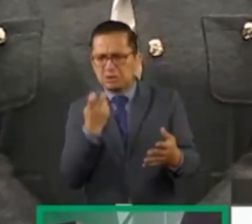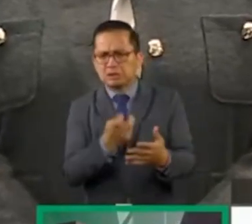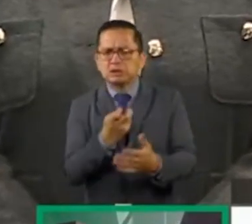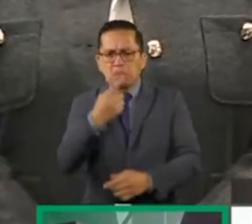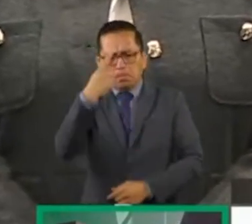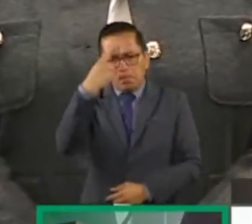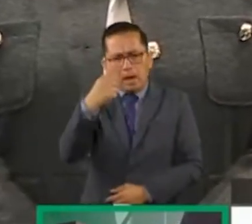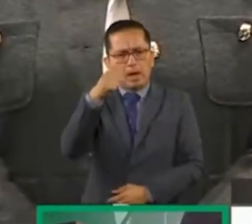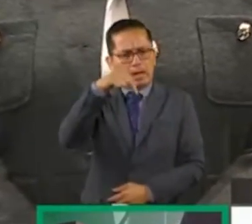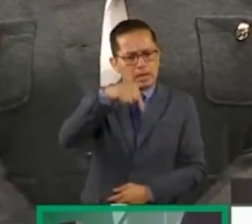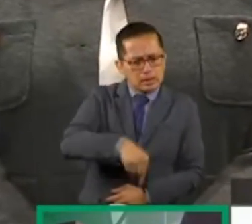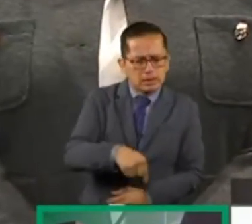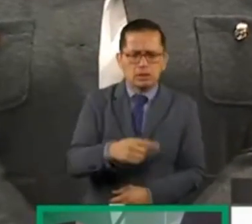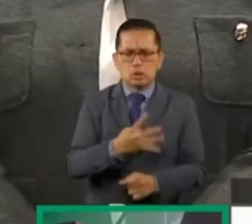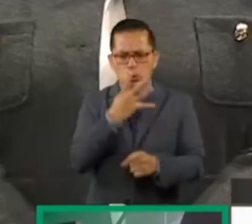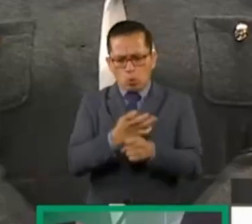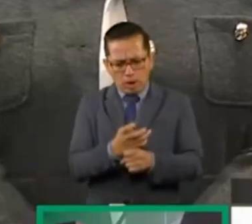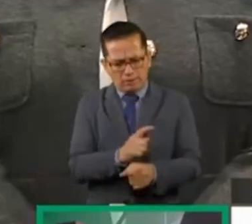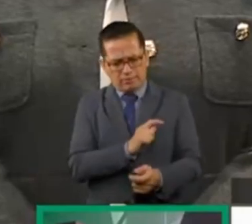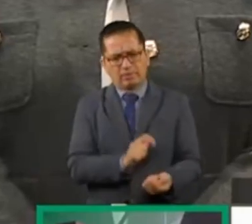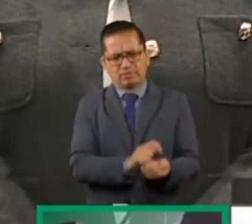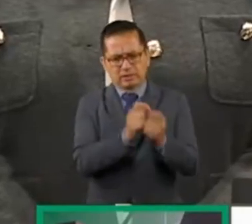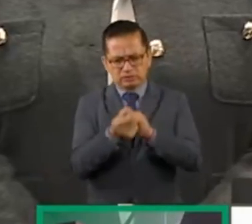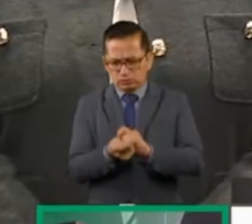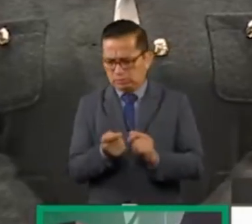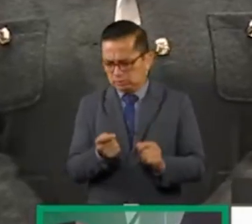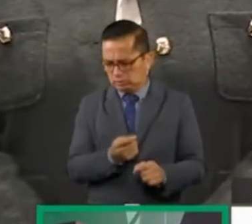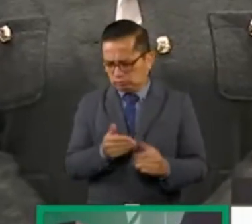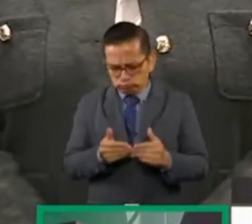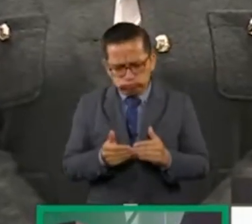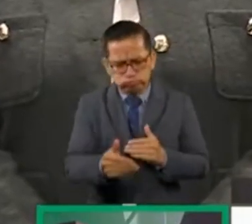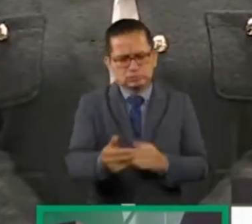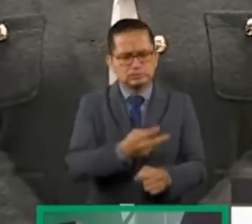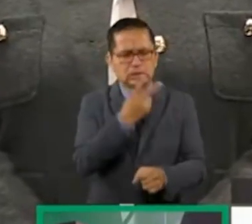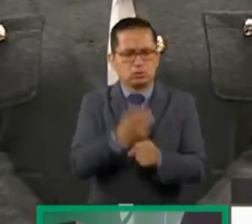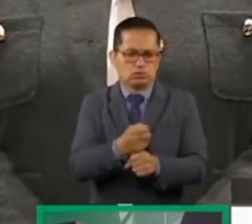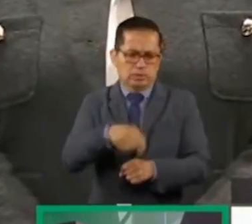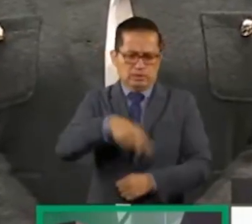segundo piso de la cuarta transformación de la vida pública de este país.